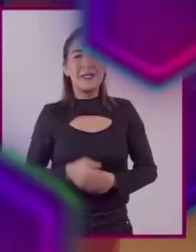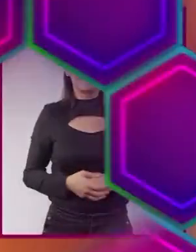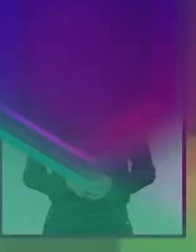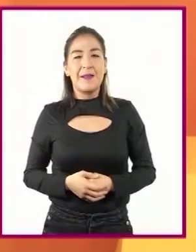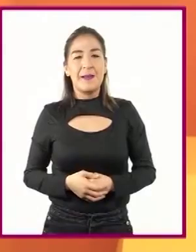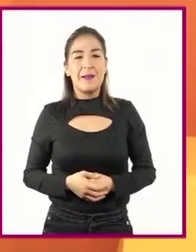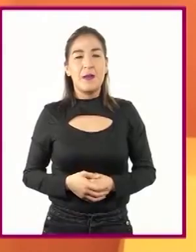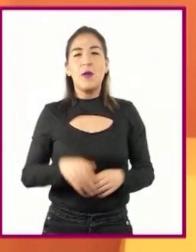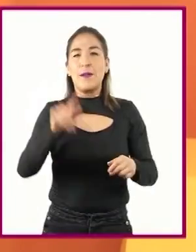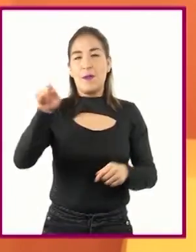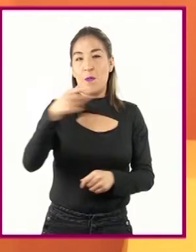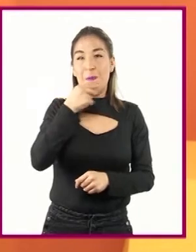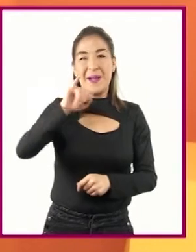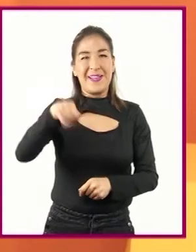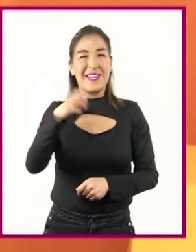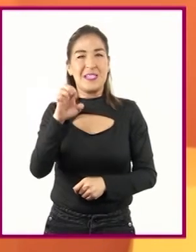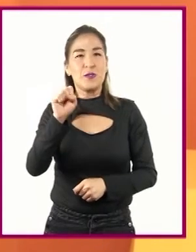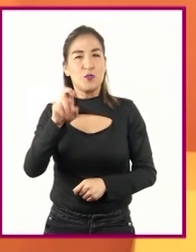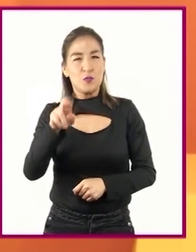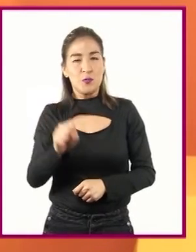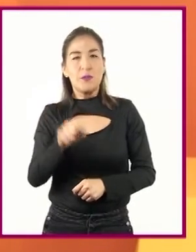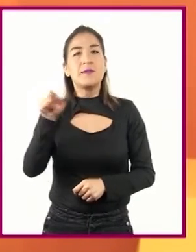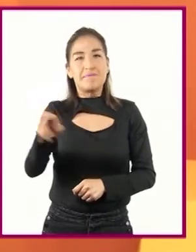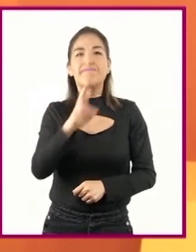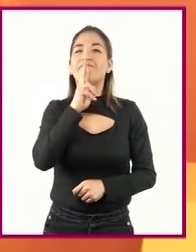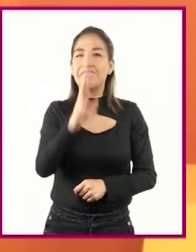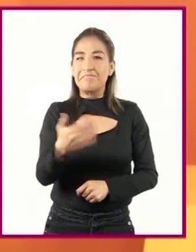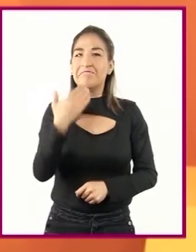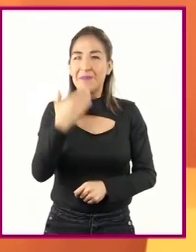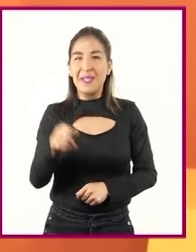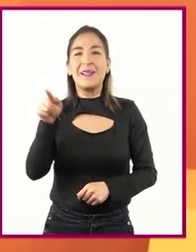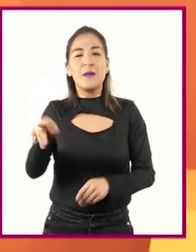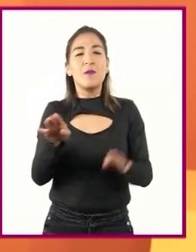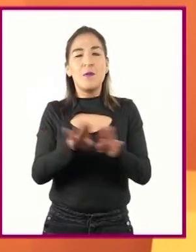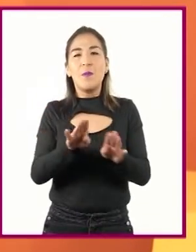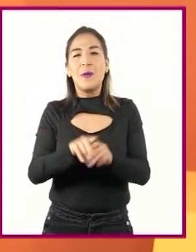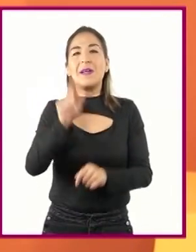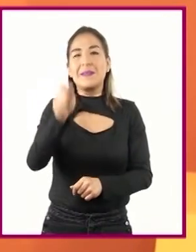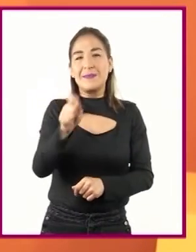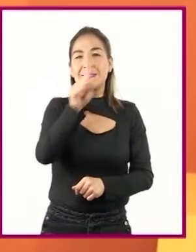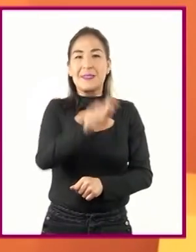profesor, que Jesús obtuvo la respuesta correcta, ya que su resultado fue